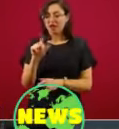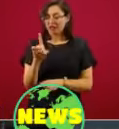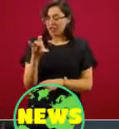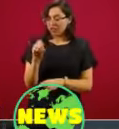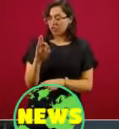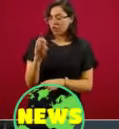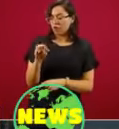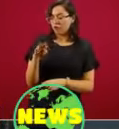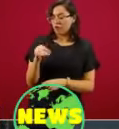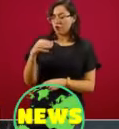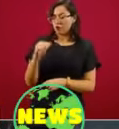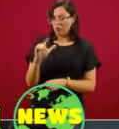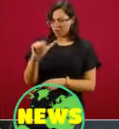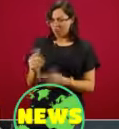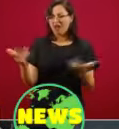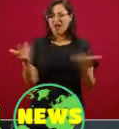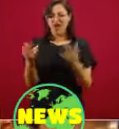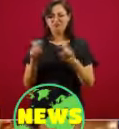haya una mesa